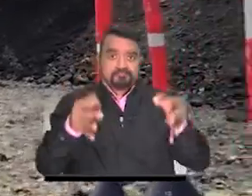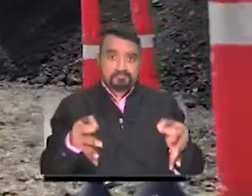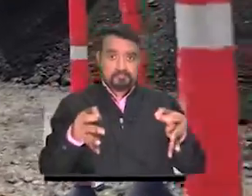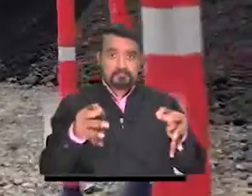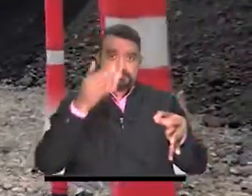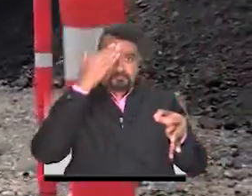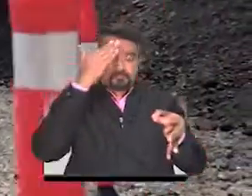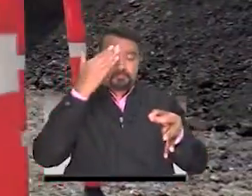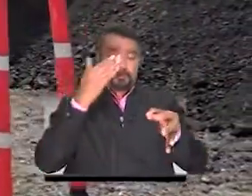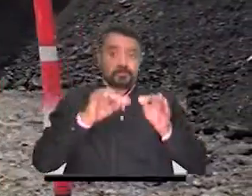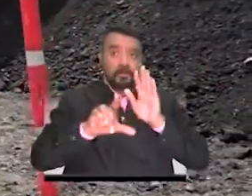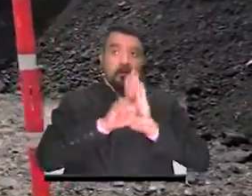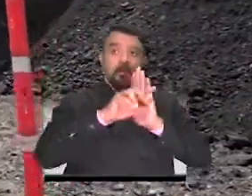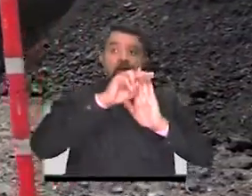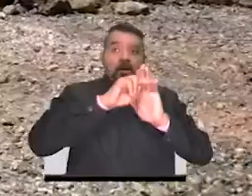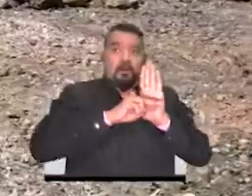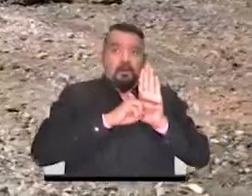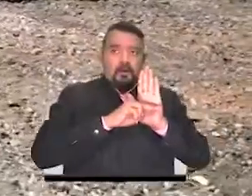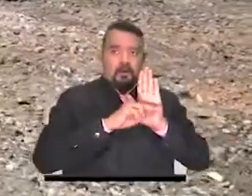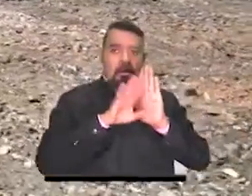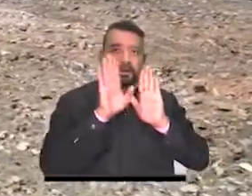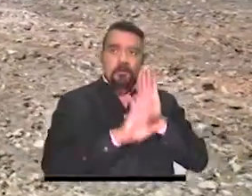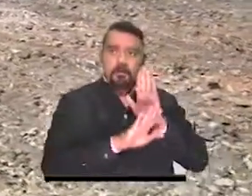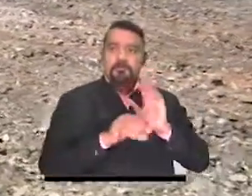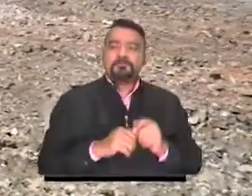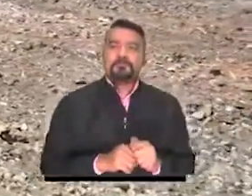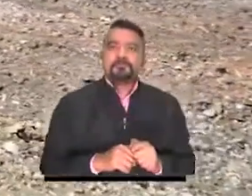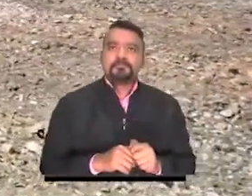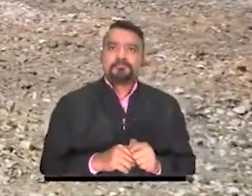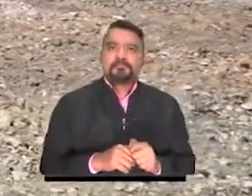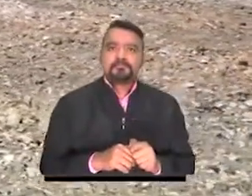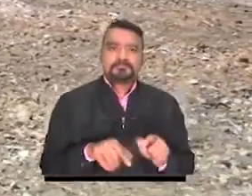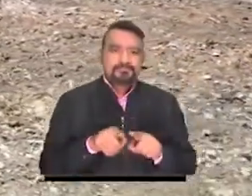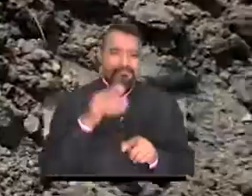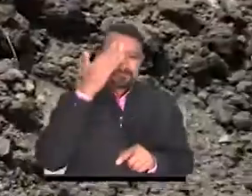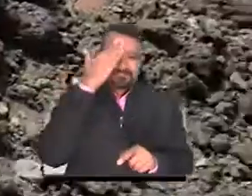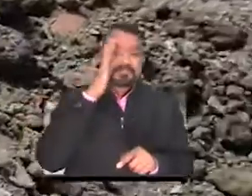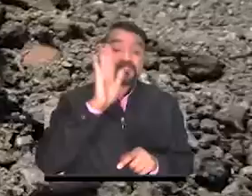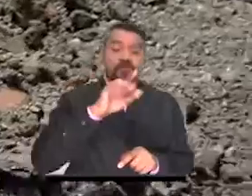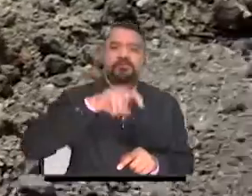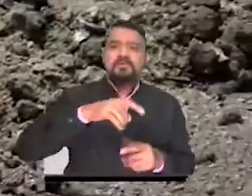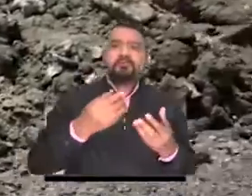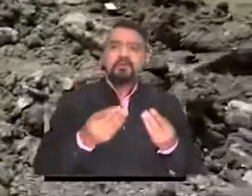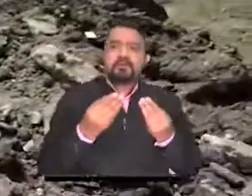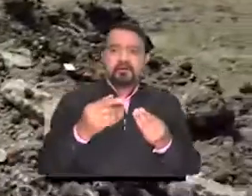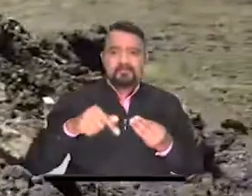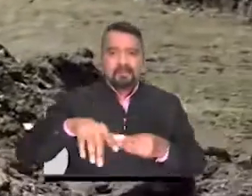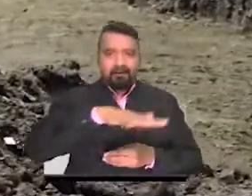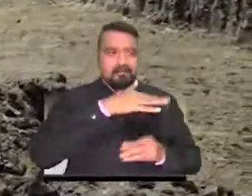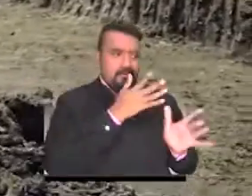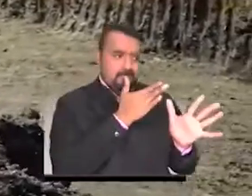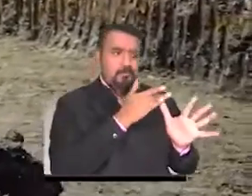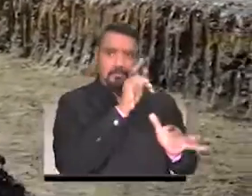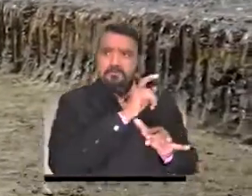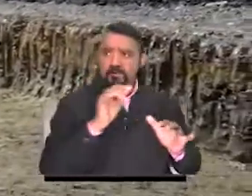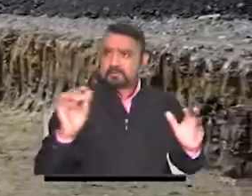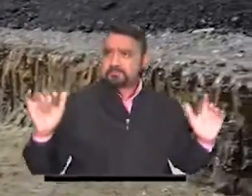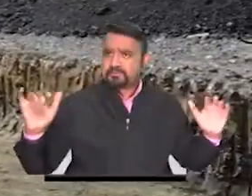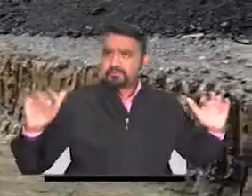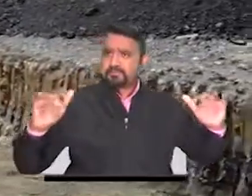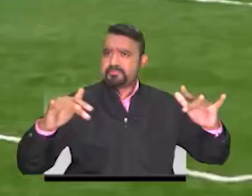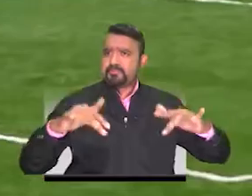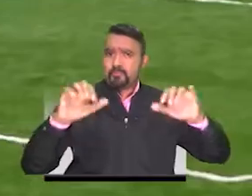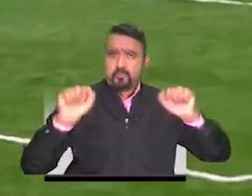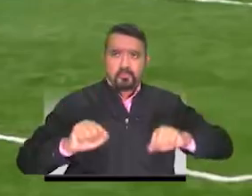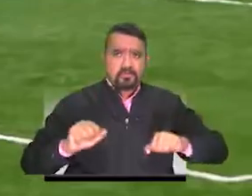competitiva, reglamentaria y que quedará para el municipio de Itagüí, para la comunidad en general y para luego con